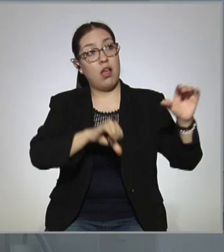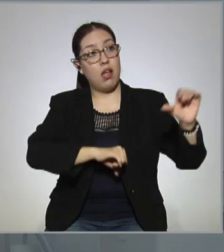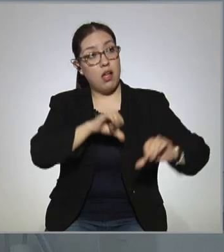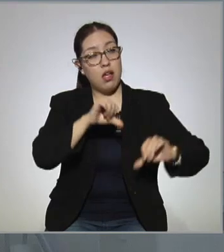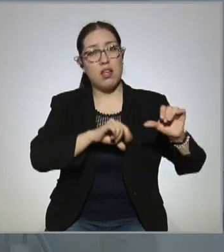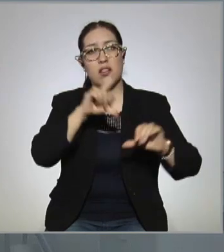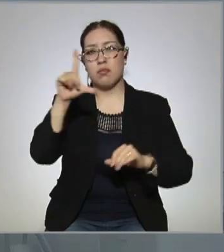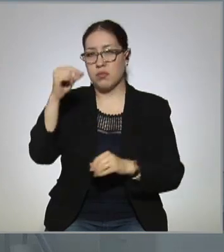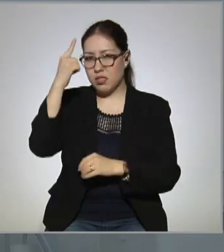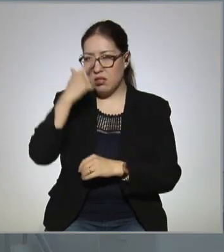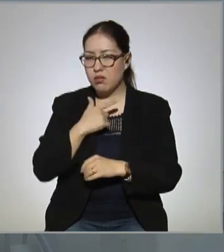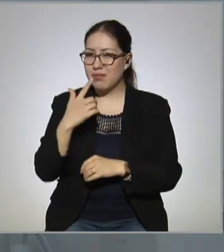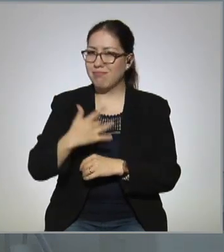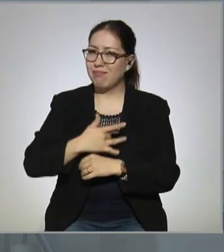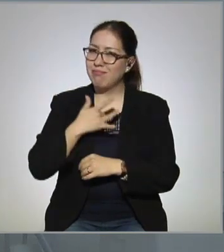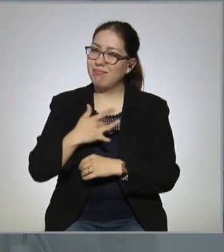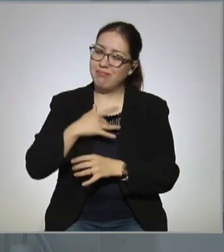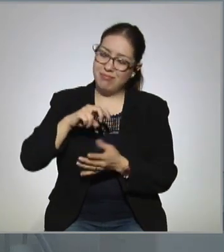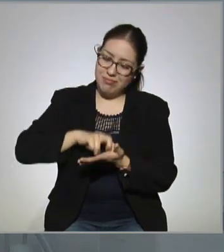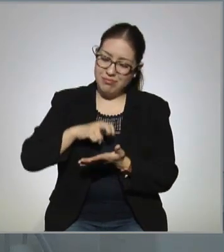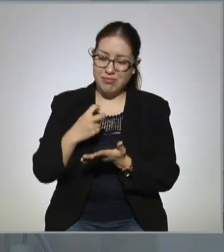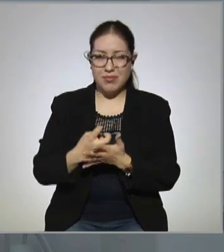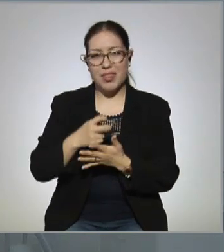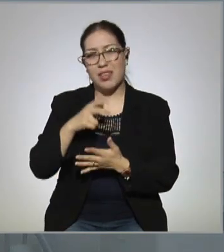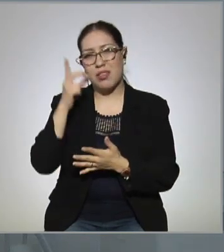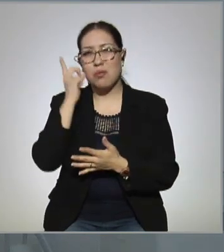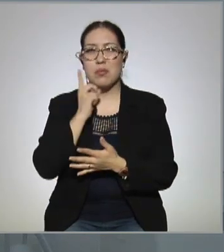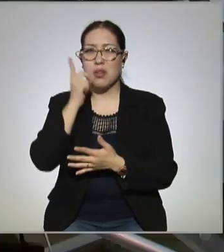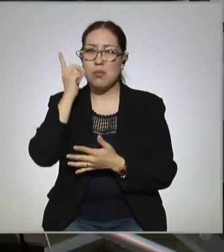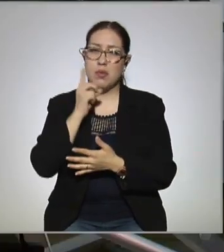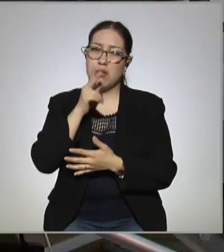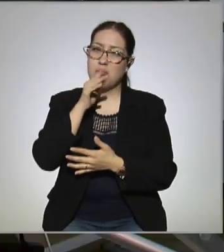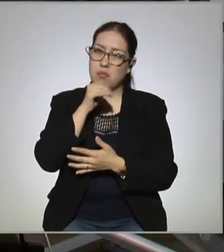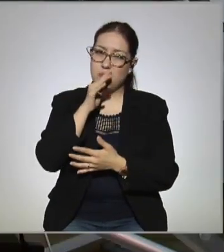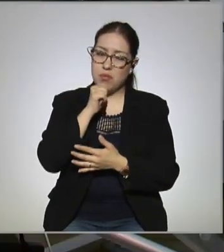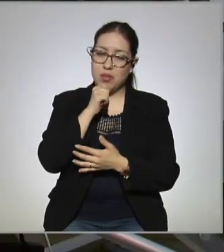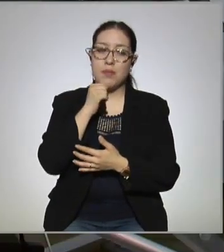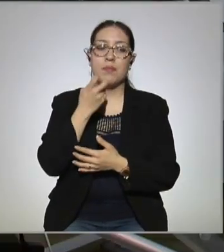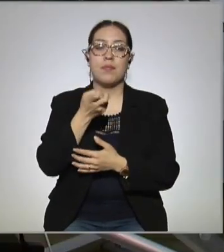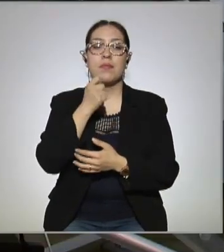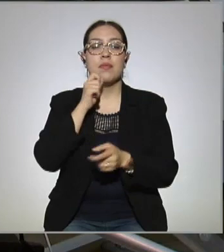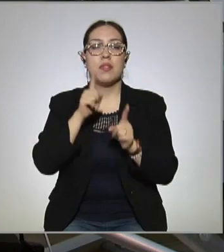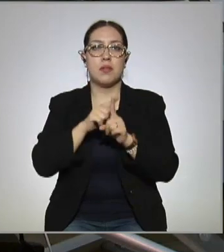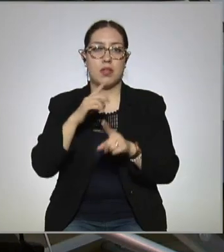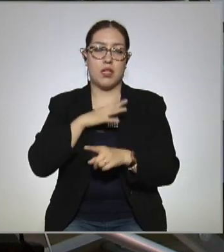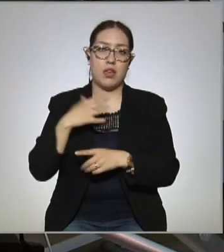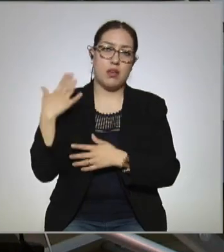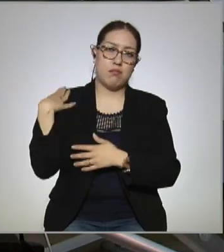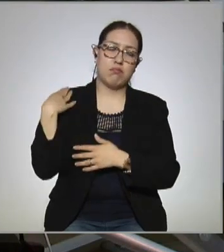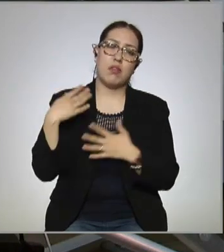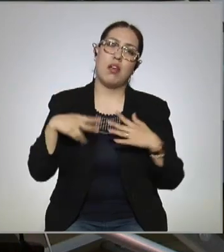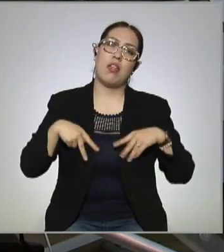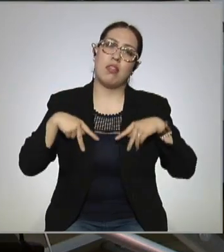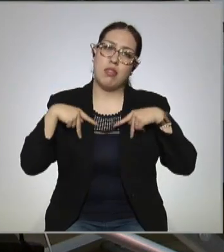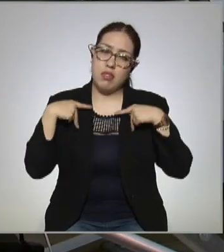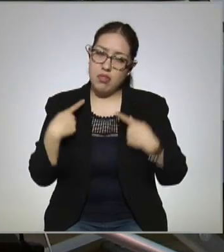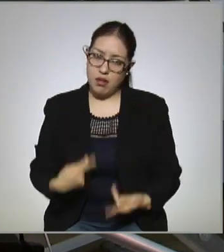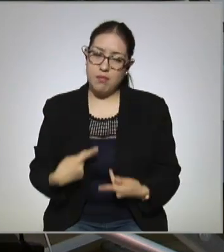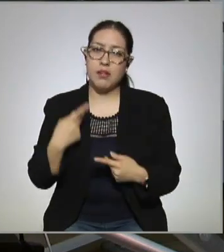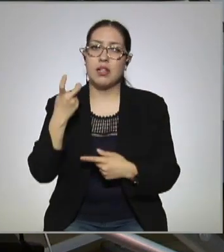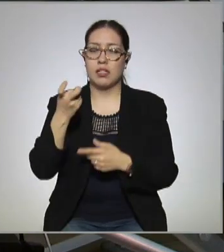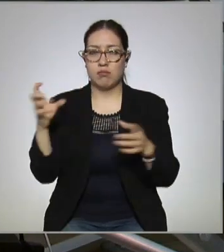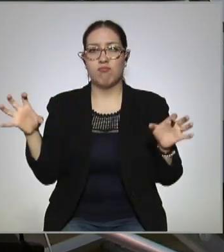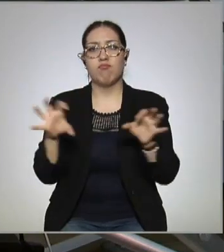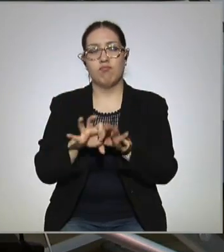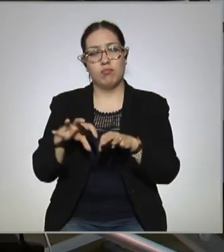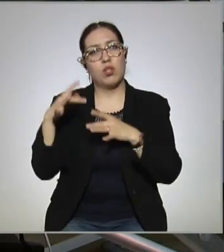el concebir el sueño e incluso despertar al paciente por las noches. La debilidad es un síntoma asociado y es muy asociado al